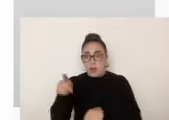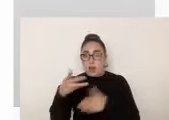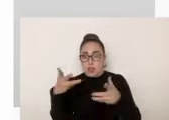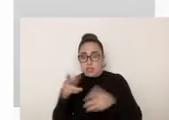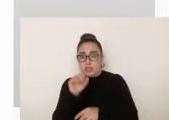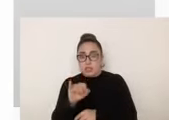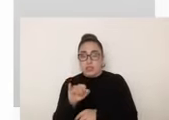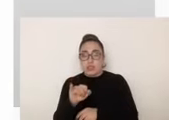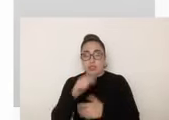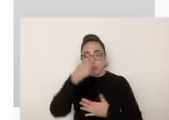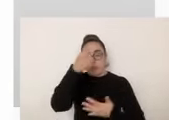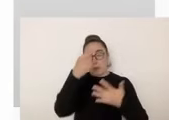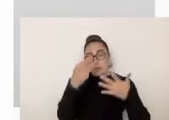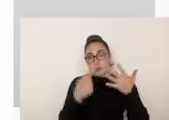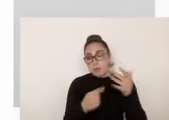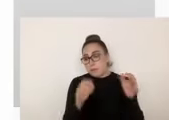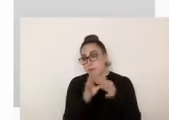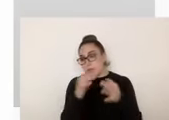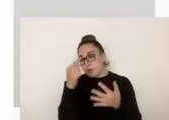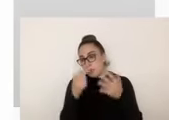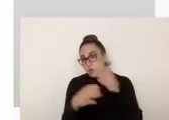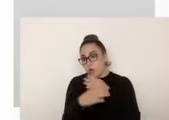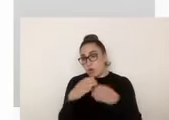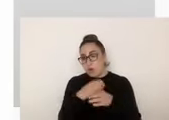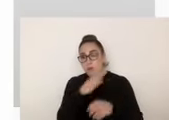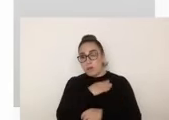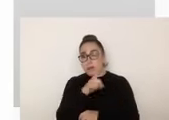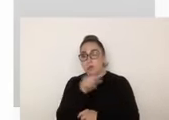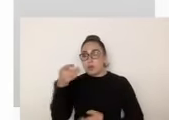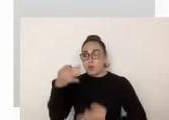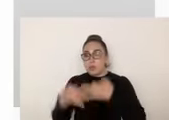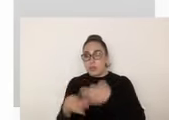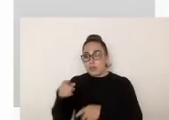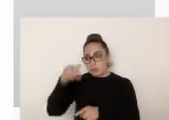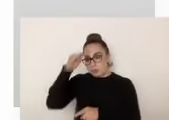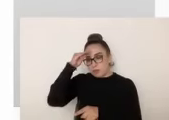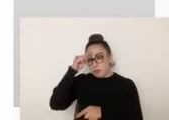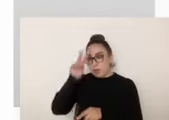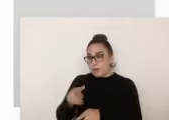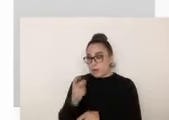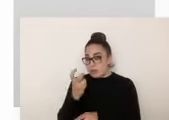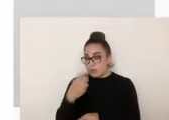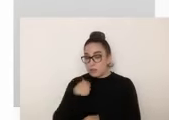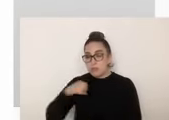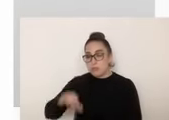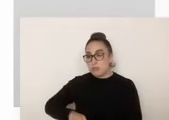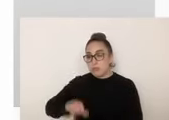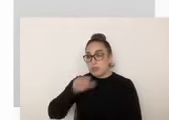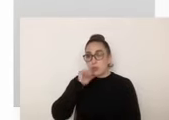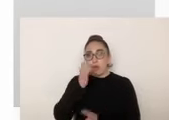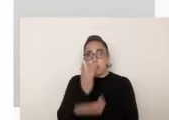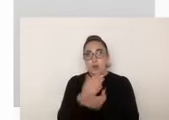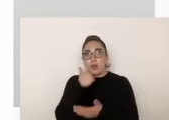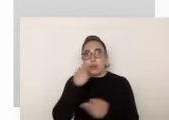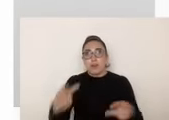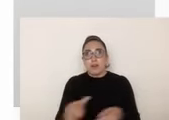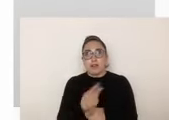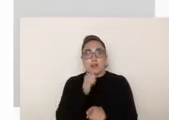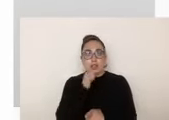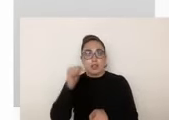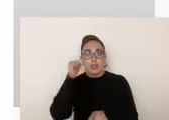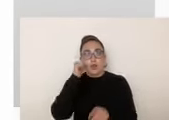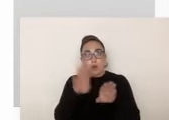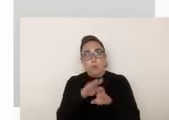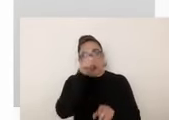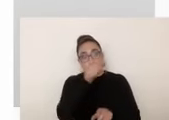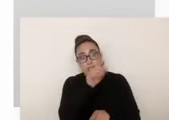todo esto, la jueza o juez estará mirando el reloj diciendo no me interesa. Porque lo que me interesa es lo que pasó ayer y no cómo es esta